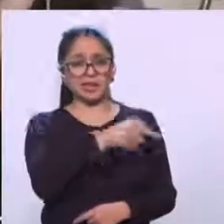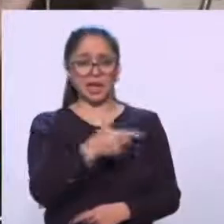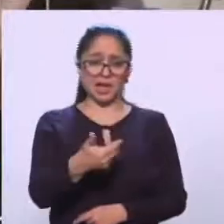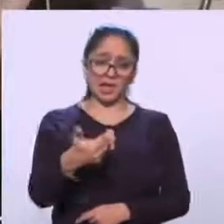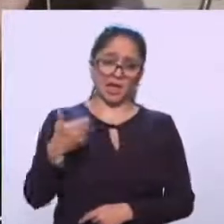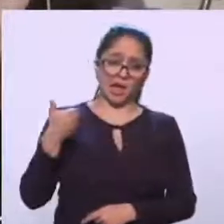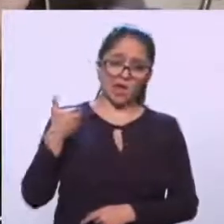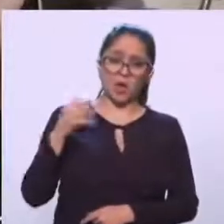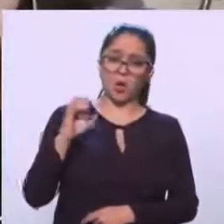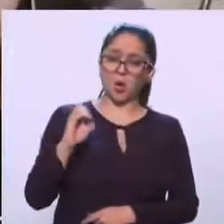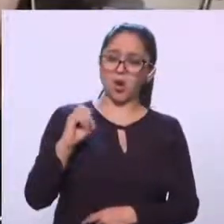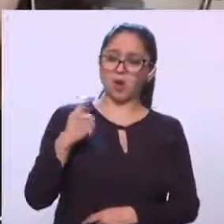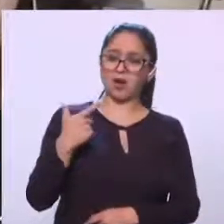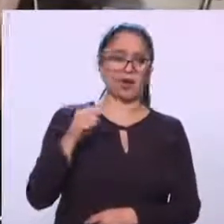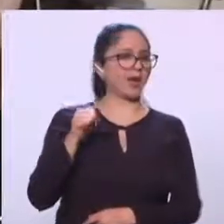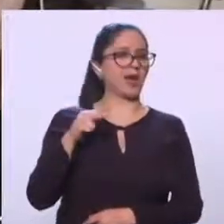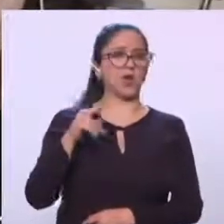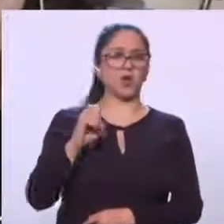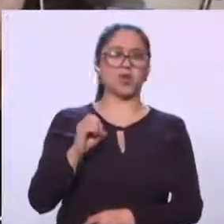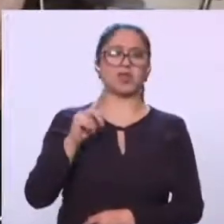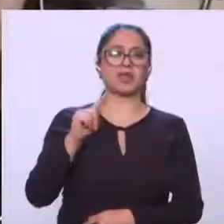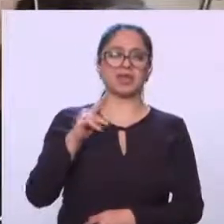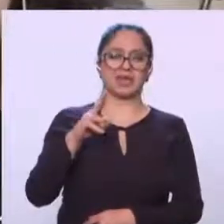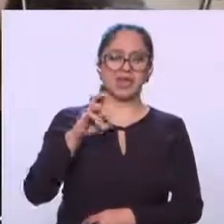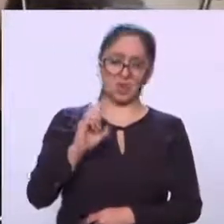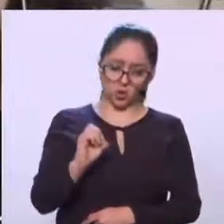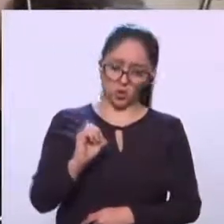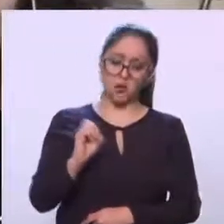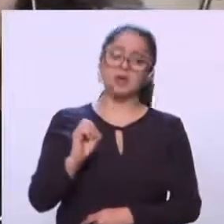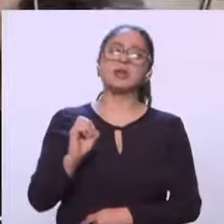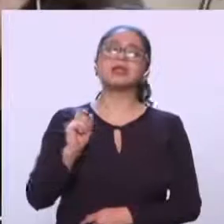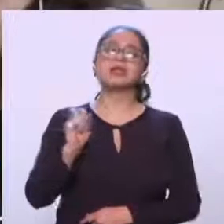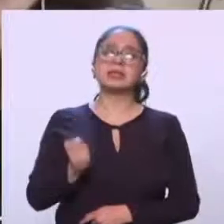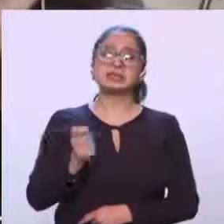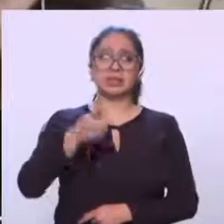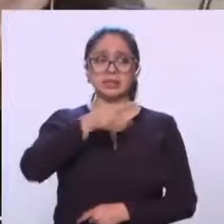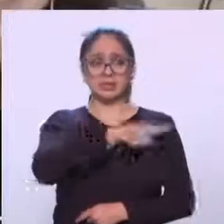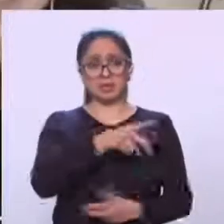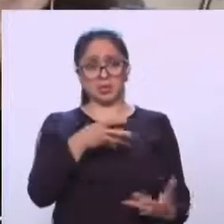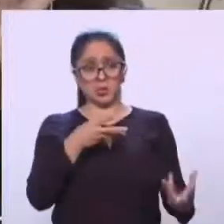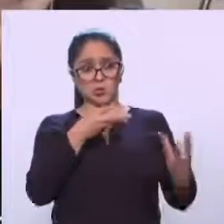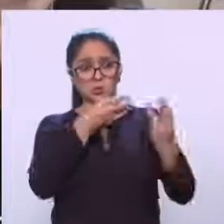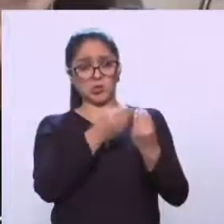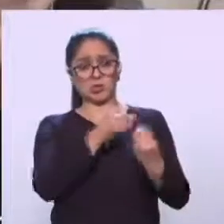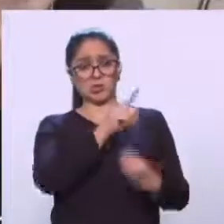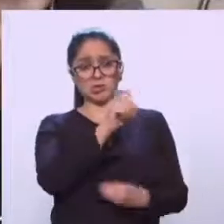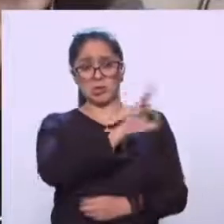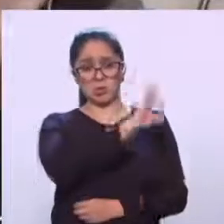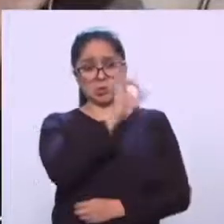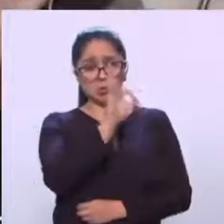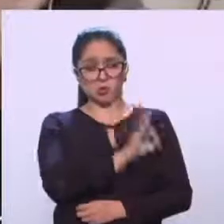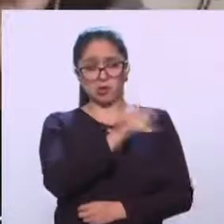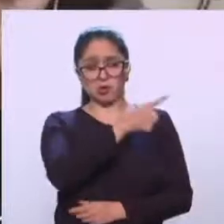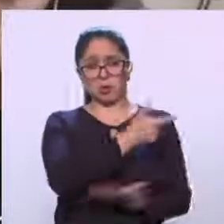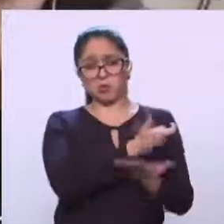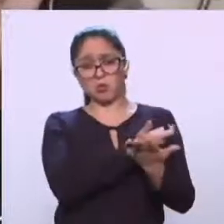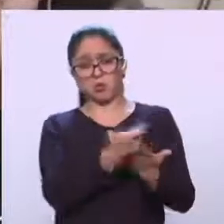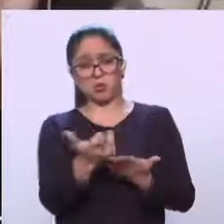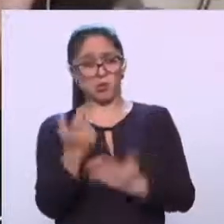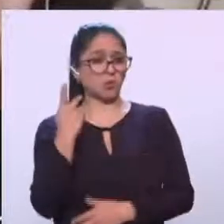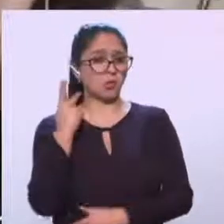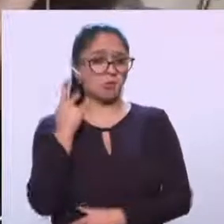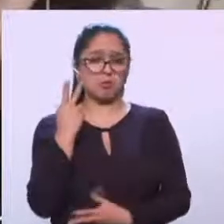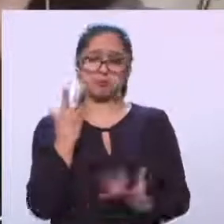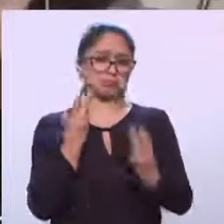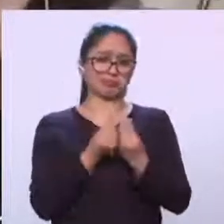técnico paralelo, no descentralizado, no necesariamente dependiente al 100% de la administración pública, que